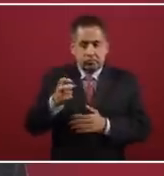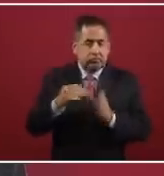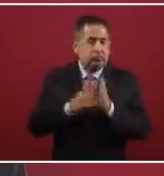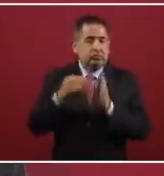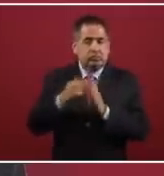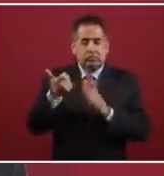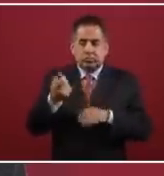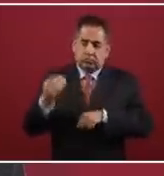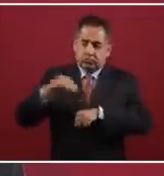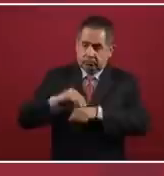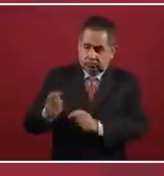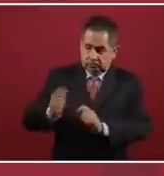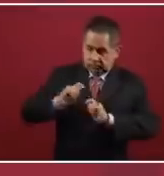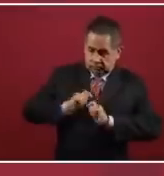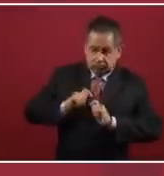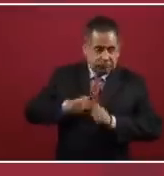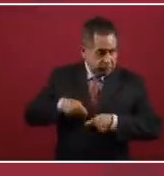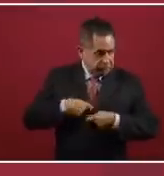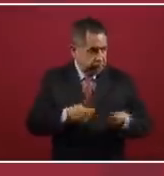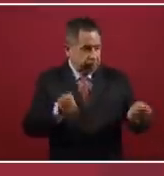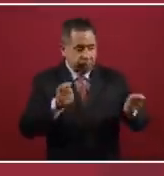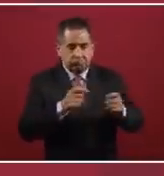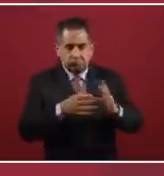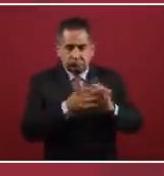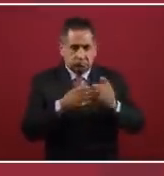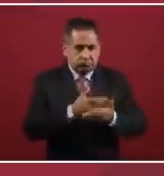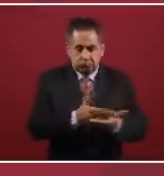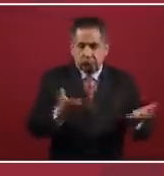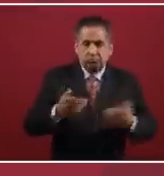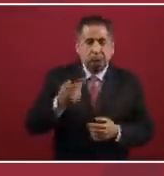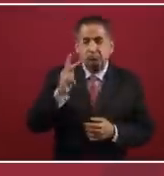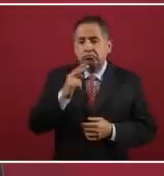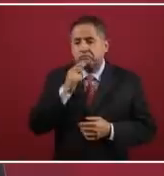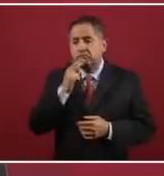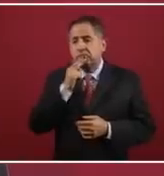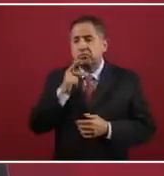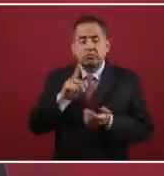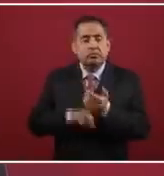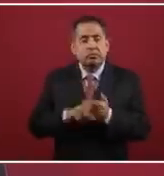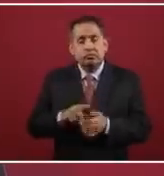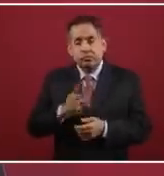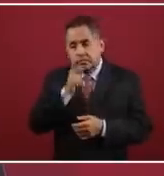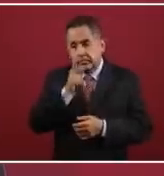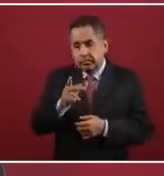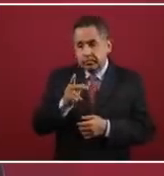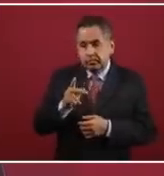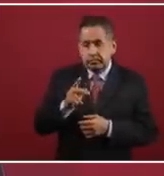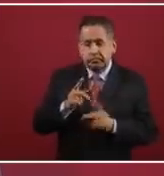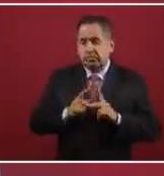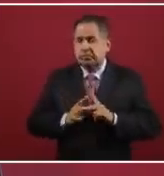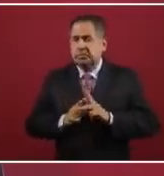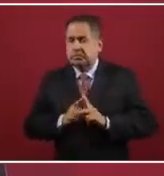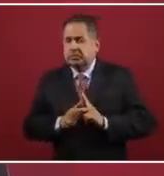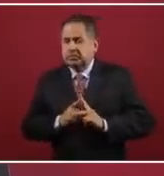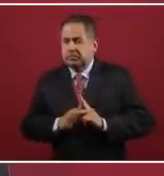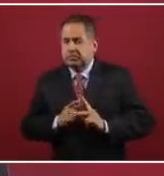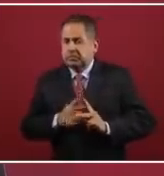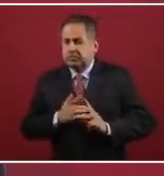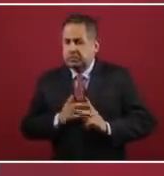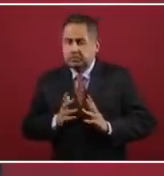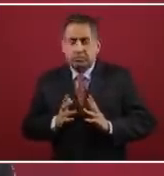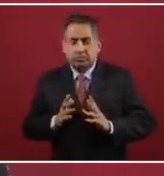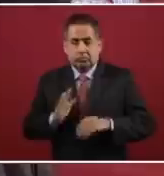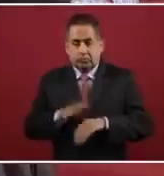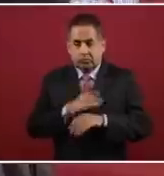9,200 millones de pesos más. Sin embargo, utilicé la palabra estimado porque